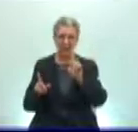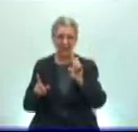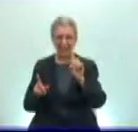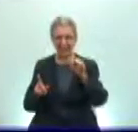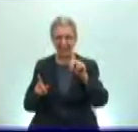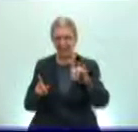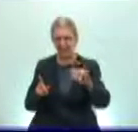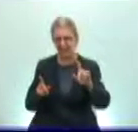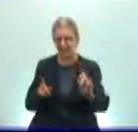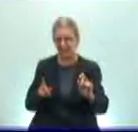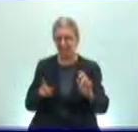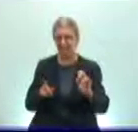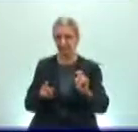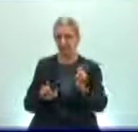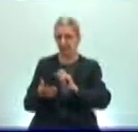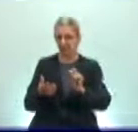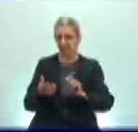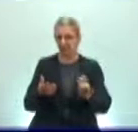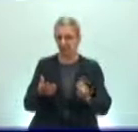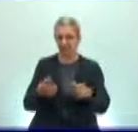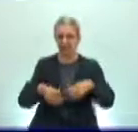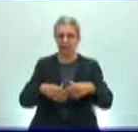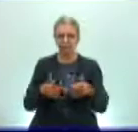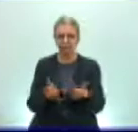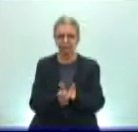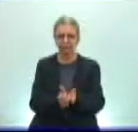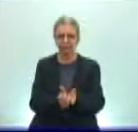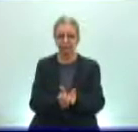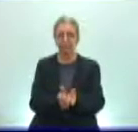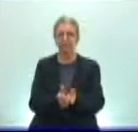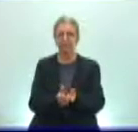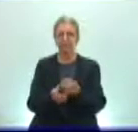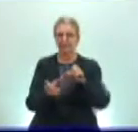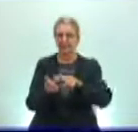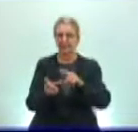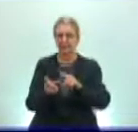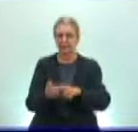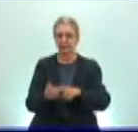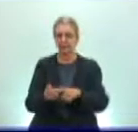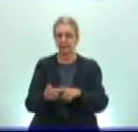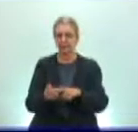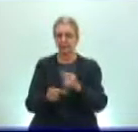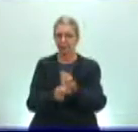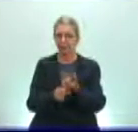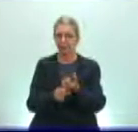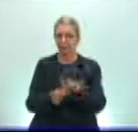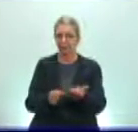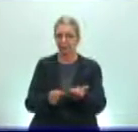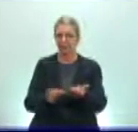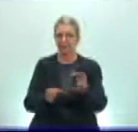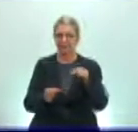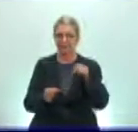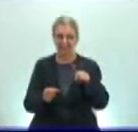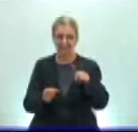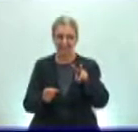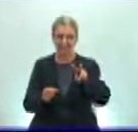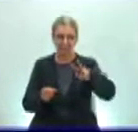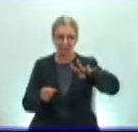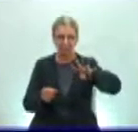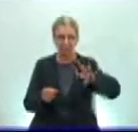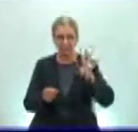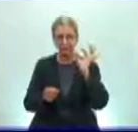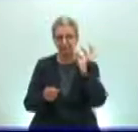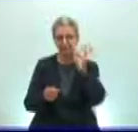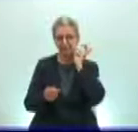al Congreso del Partido Bolchevique. Pero el 24 de febrero se produce la lectura del informe